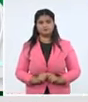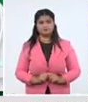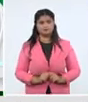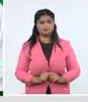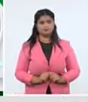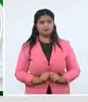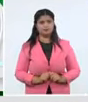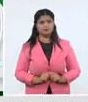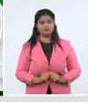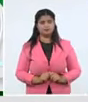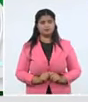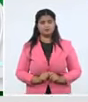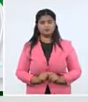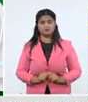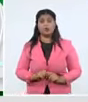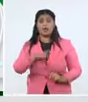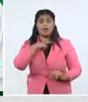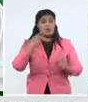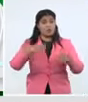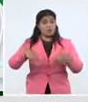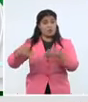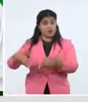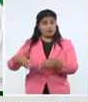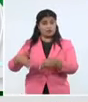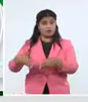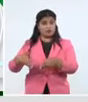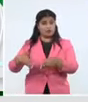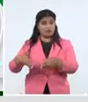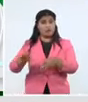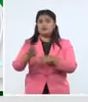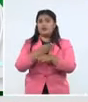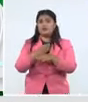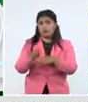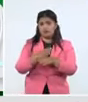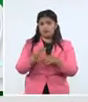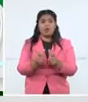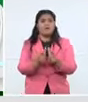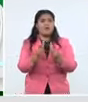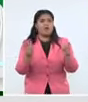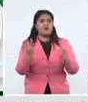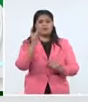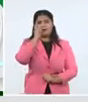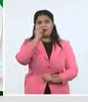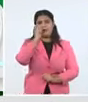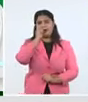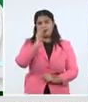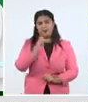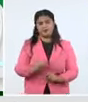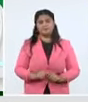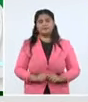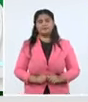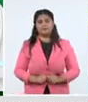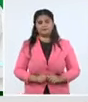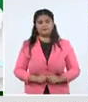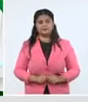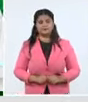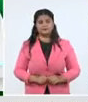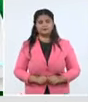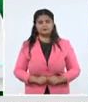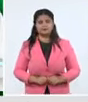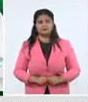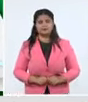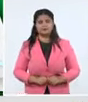el comportamiento en la letalidad, y en el acumulado el 52,3% del sexo femenino.